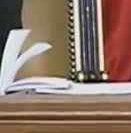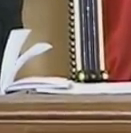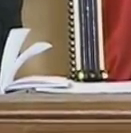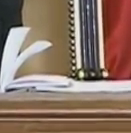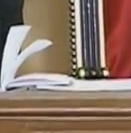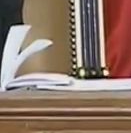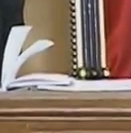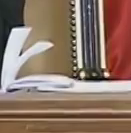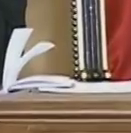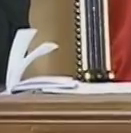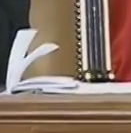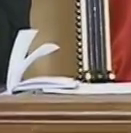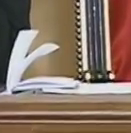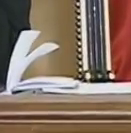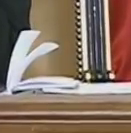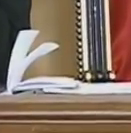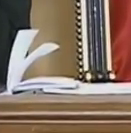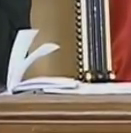En consideración.